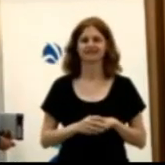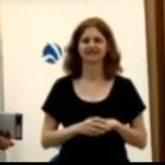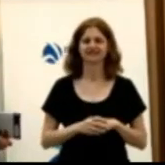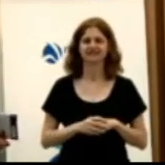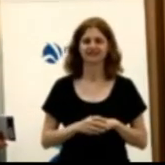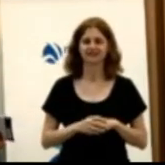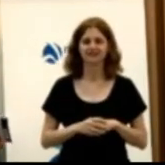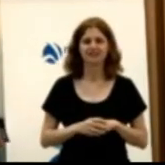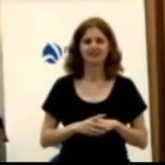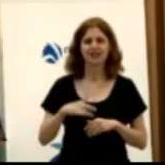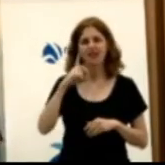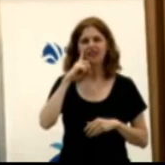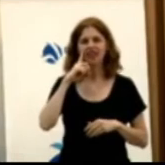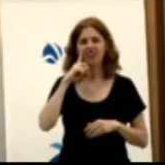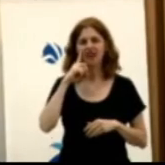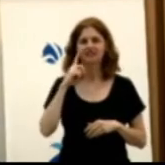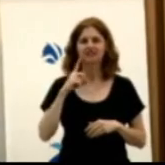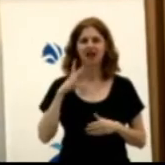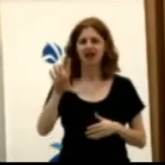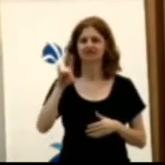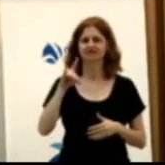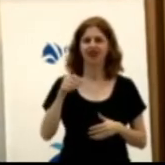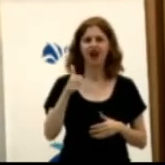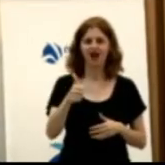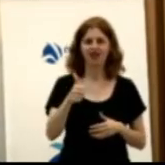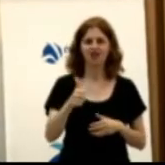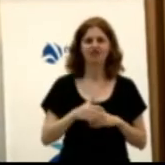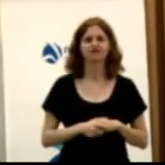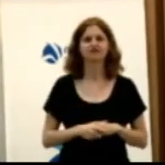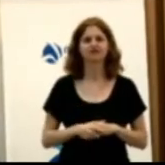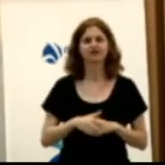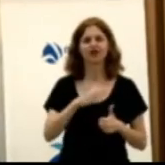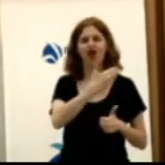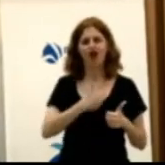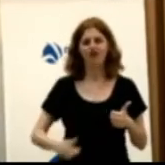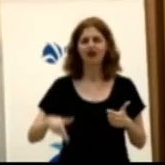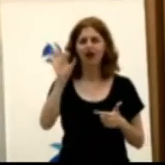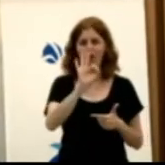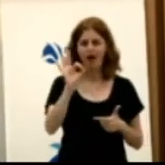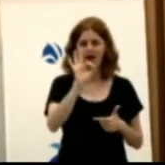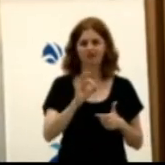con el intendente electo Mariano Gallo, con el gobernador Omar Gutiérrez,